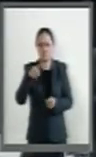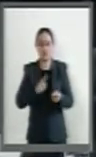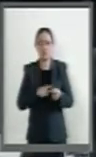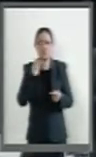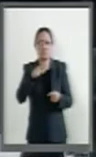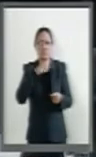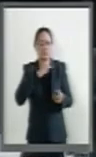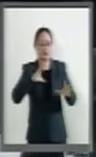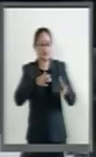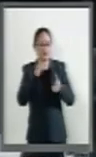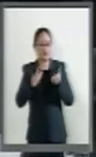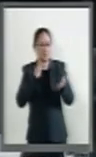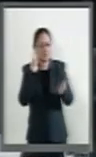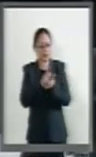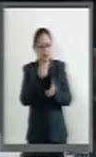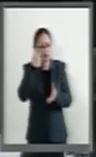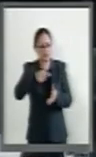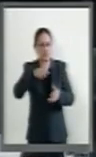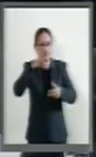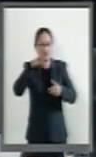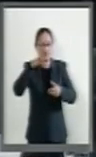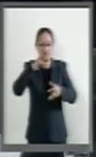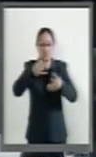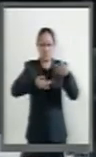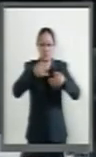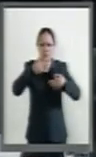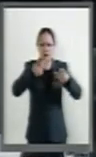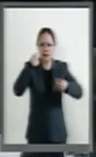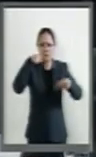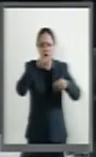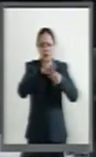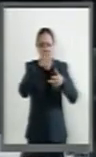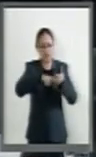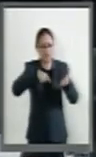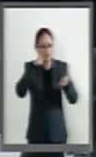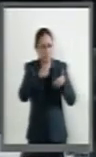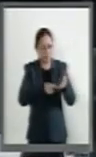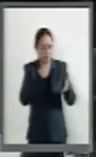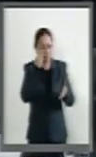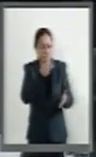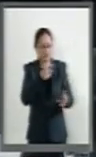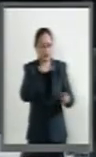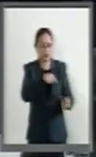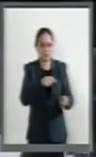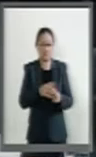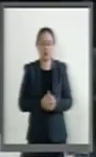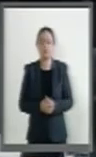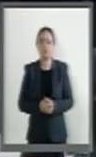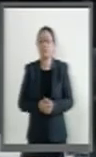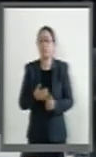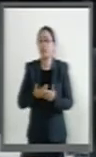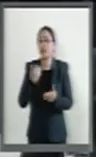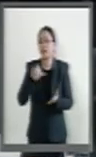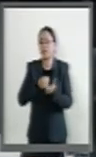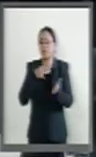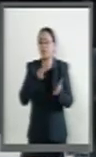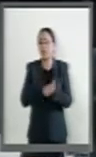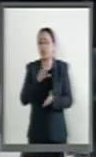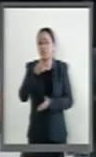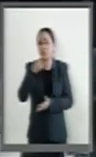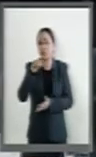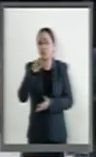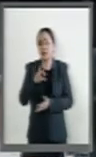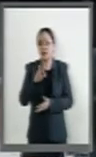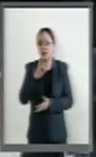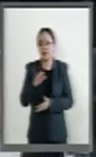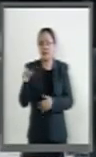y de la Ley General del Sistema de Medios de Impugnación en Materia Electoral, publicado en el Diario Oficial de la Federación el